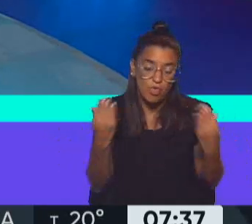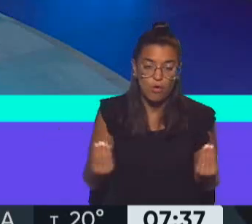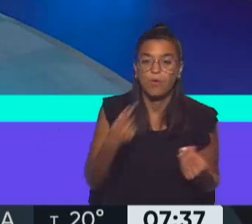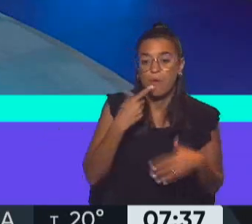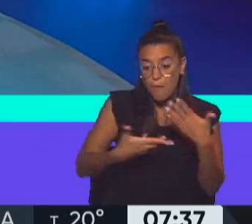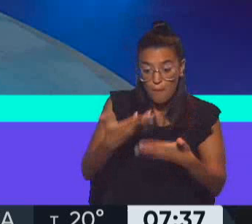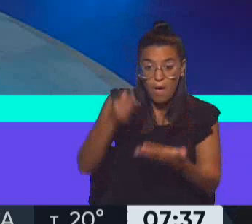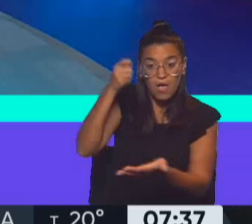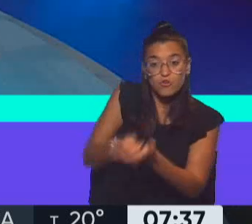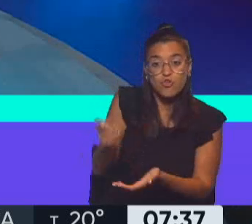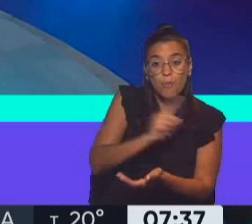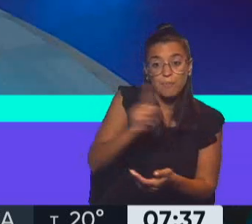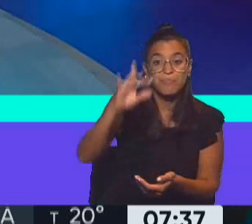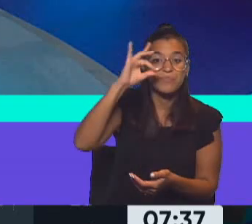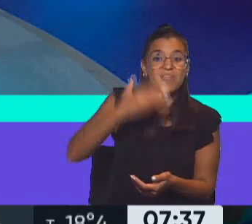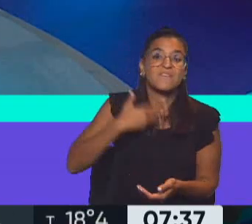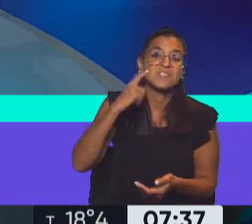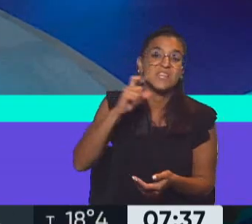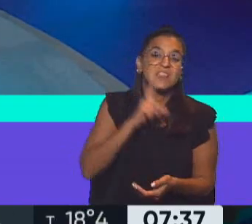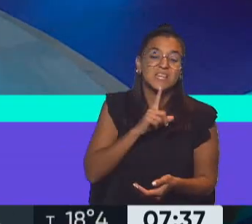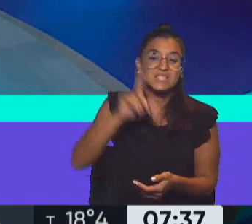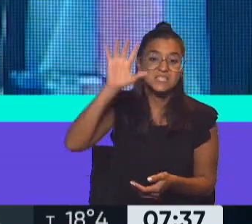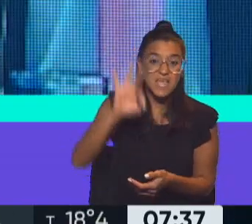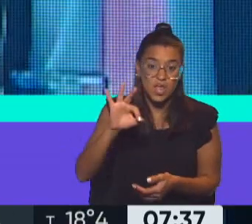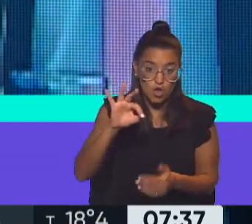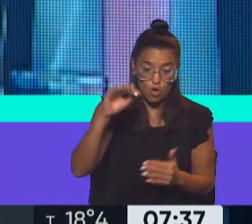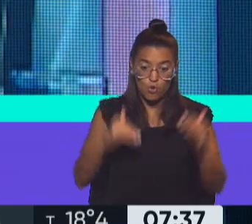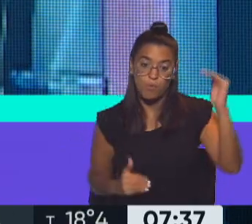a un déficit, el déficit cero probablemente mucho más rápido.